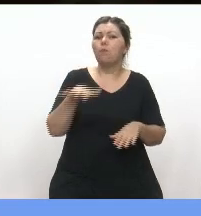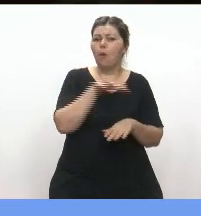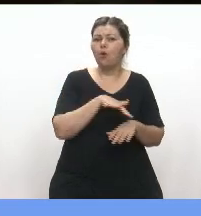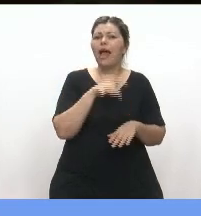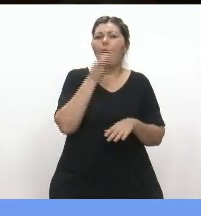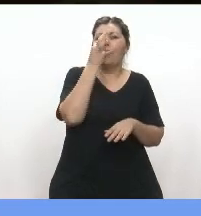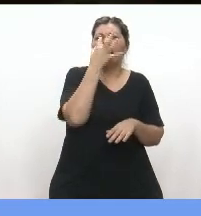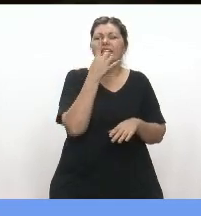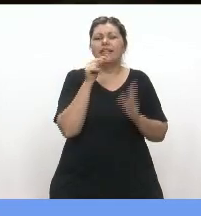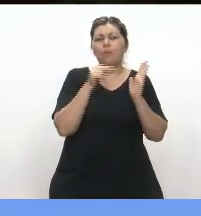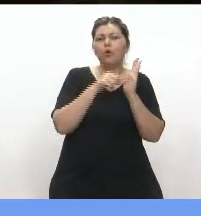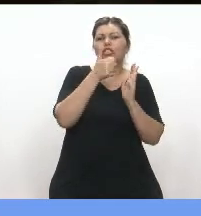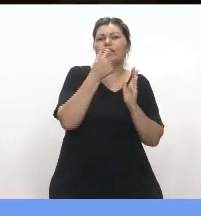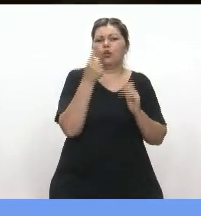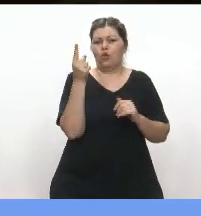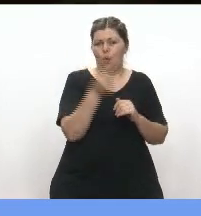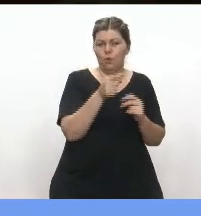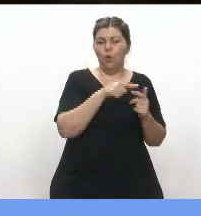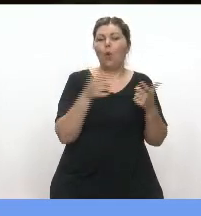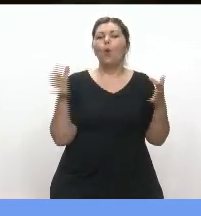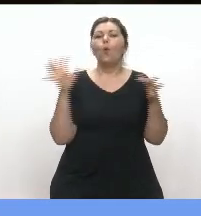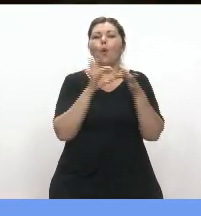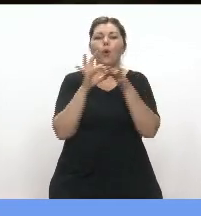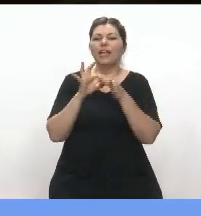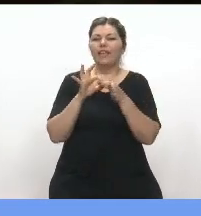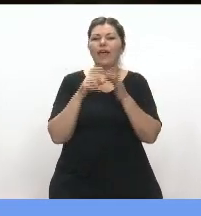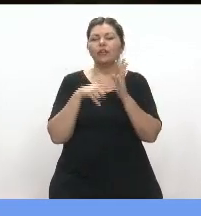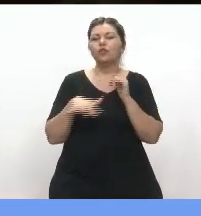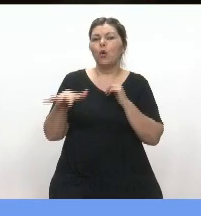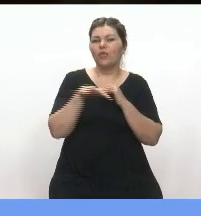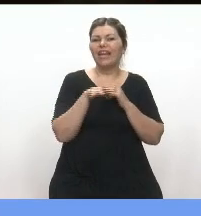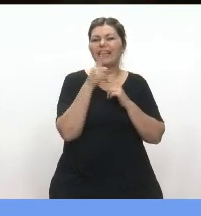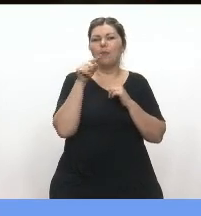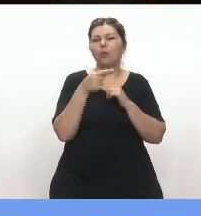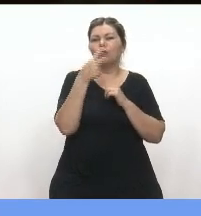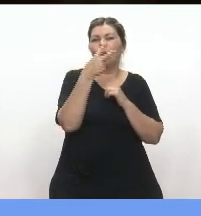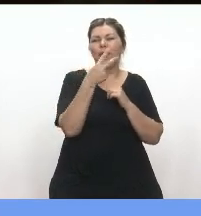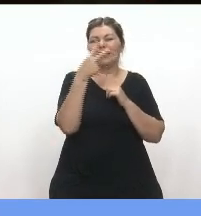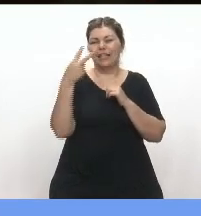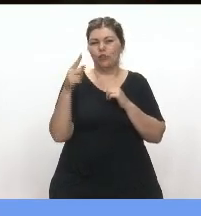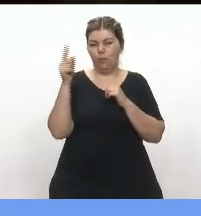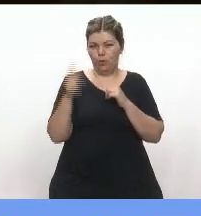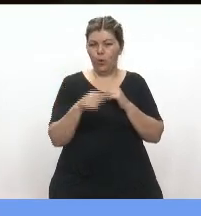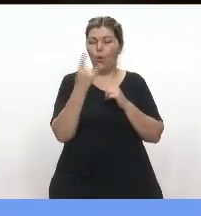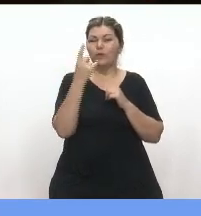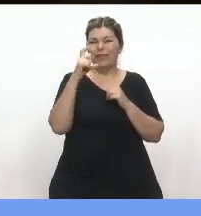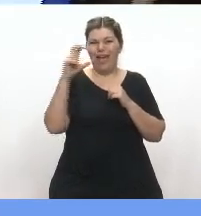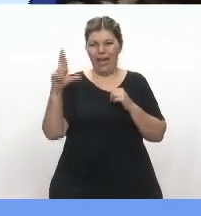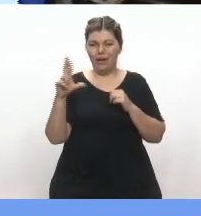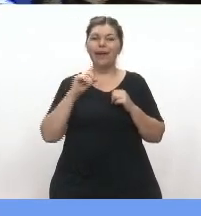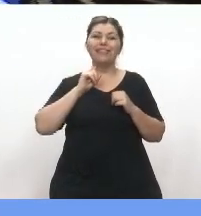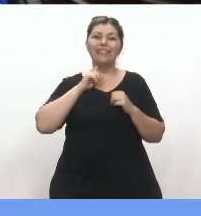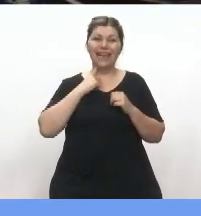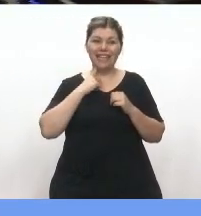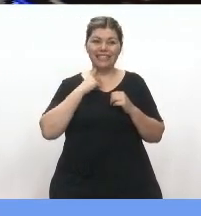23.61%, Unidad Ciudadana el 22.22%, la Unión Cívica Radical con 13